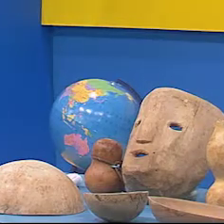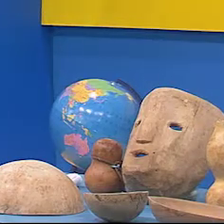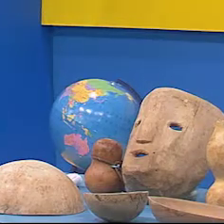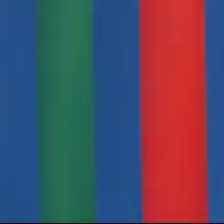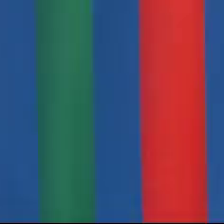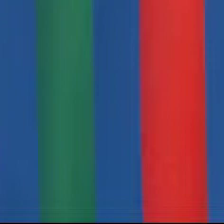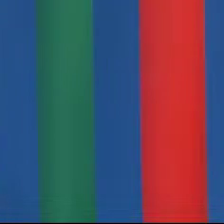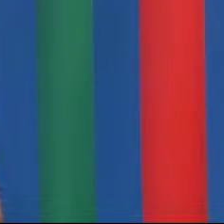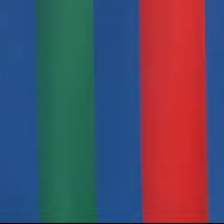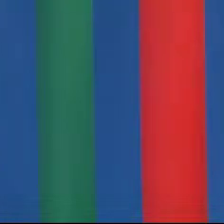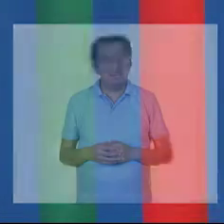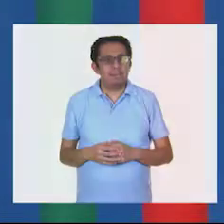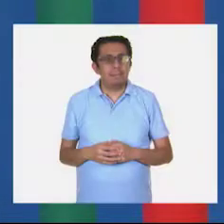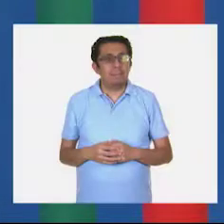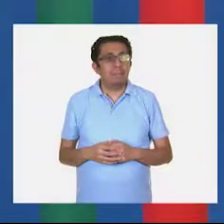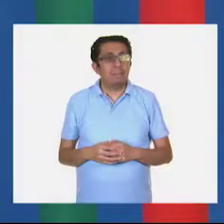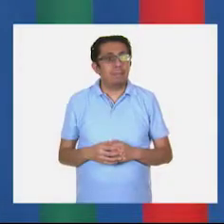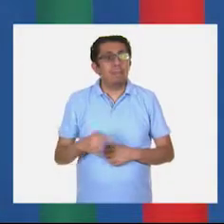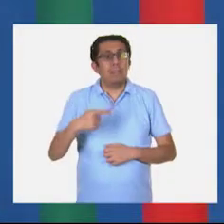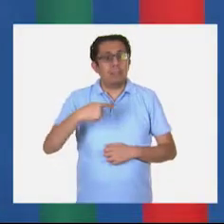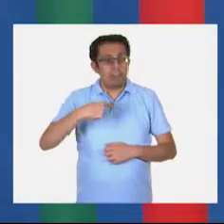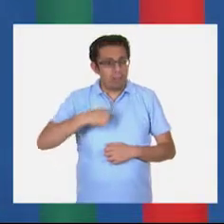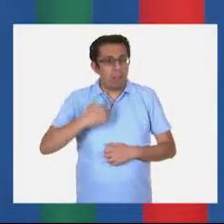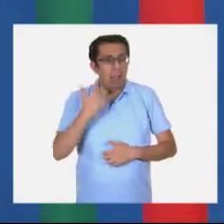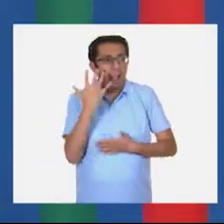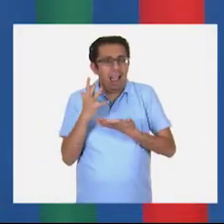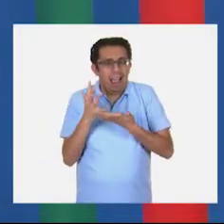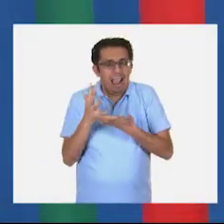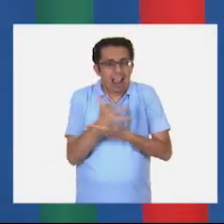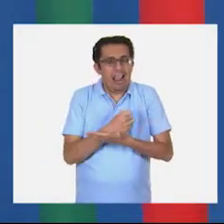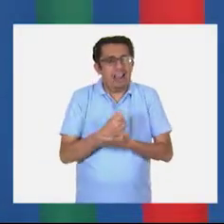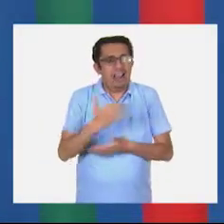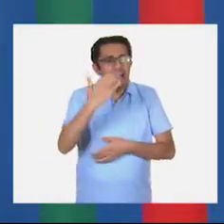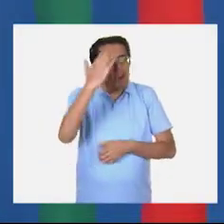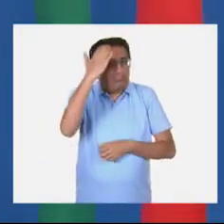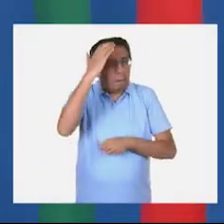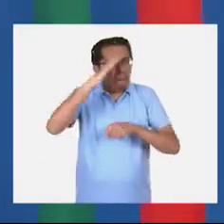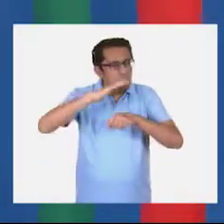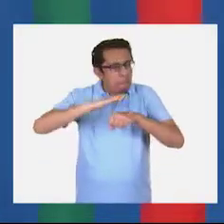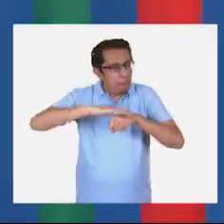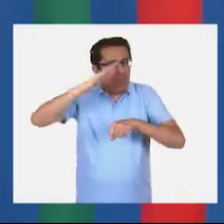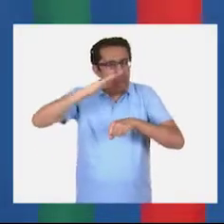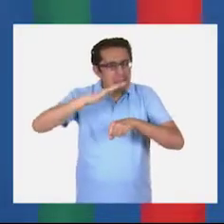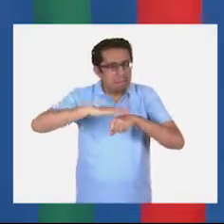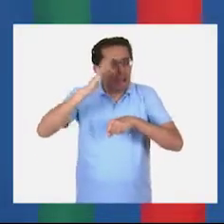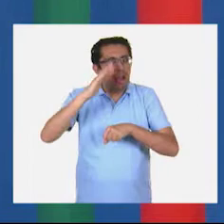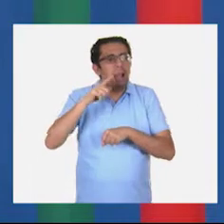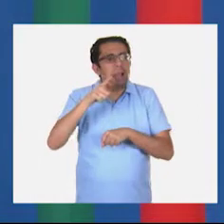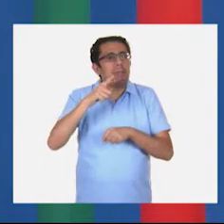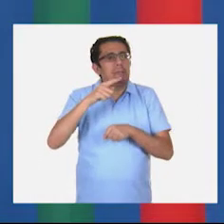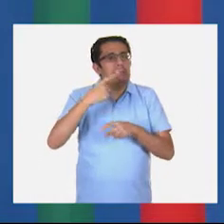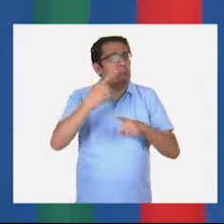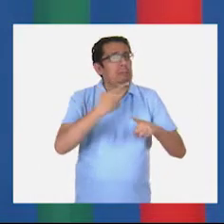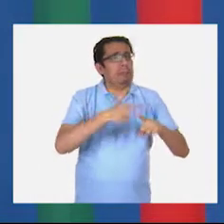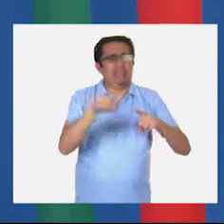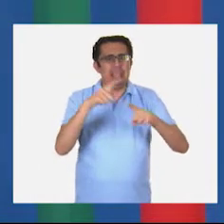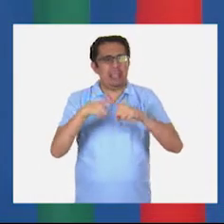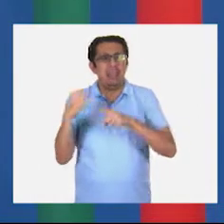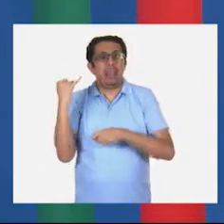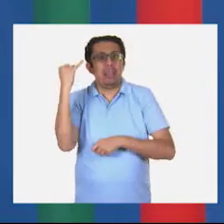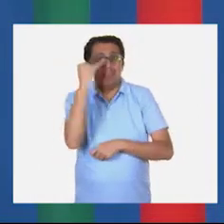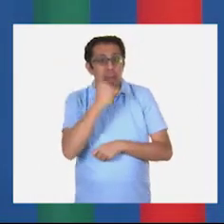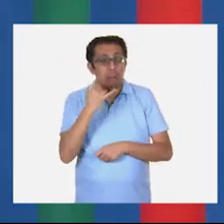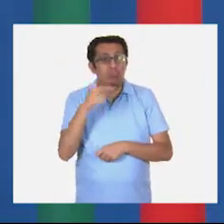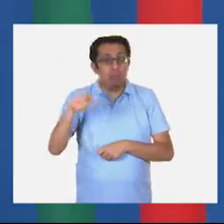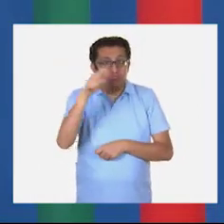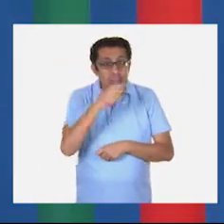México. Yo tengo muchas ganas por conocer más y más sobre esa diversidad lingüística. ¿Y ustedes,